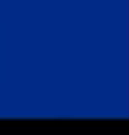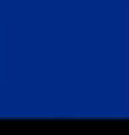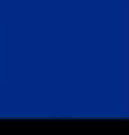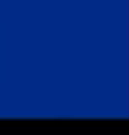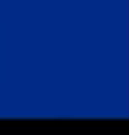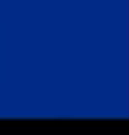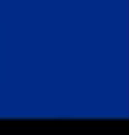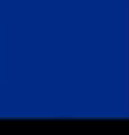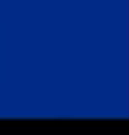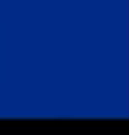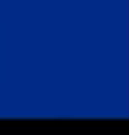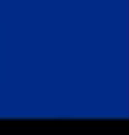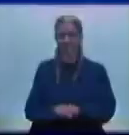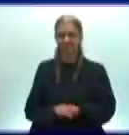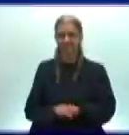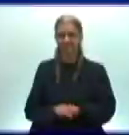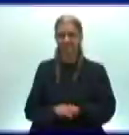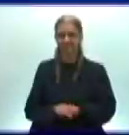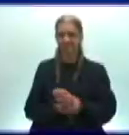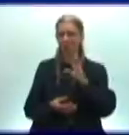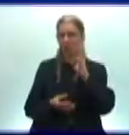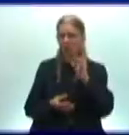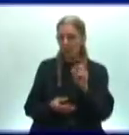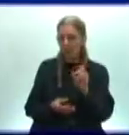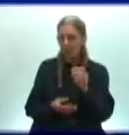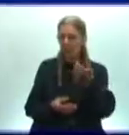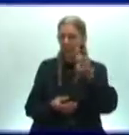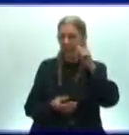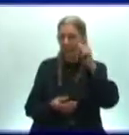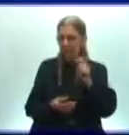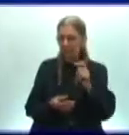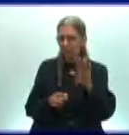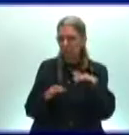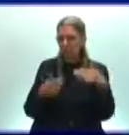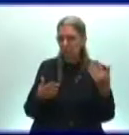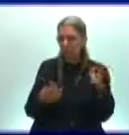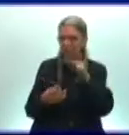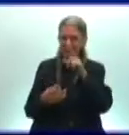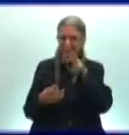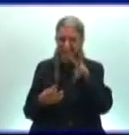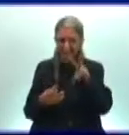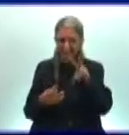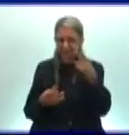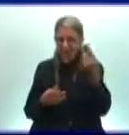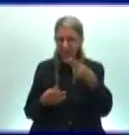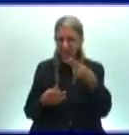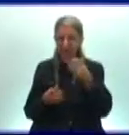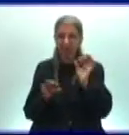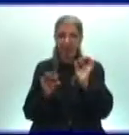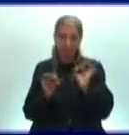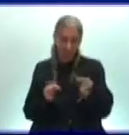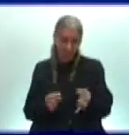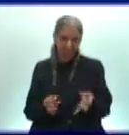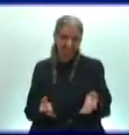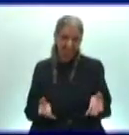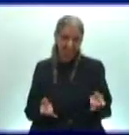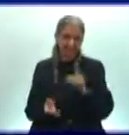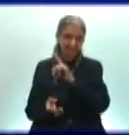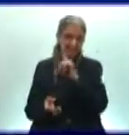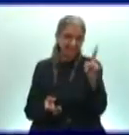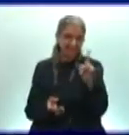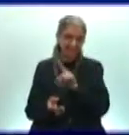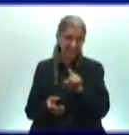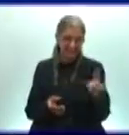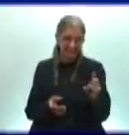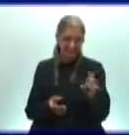¿Cuál es su número atómico? Si ya sabemos que tiene 13 protones, Ustedes saben que el número atómico